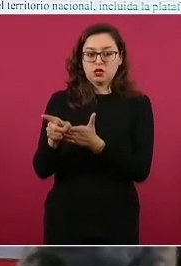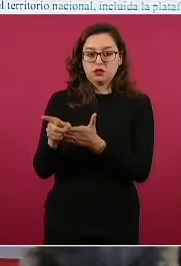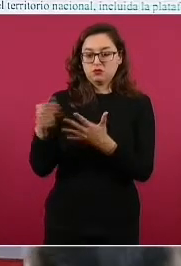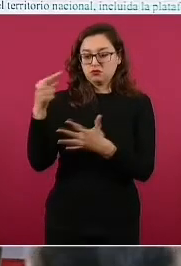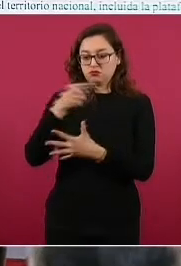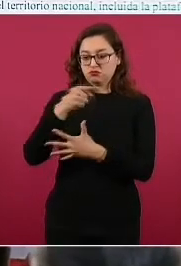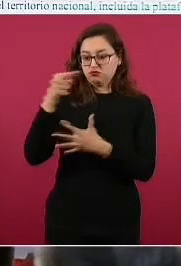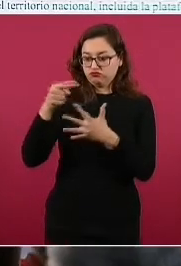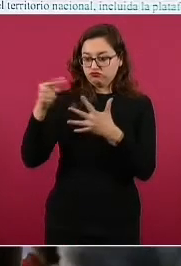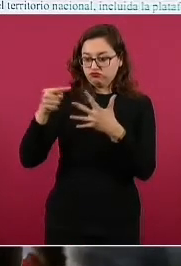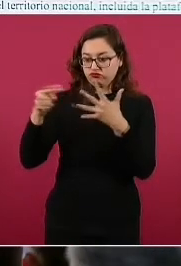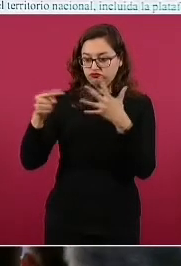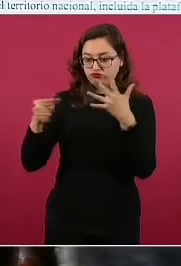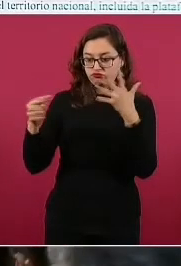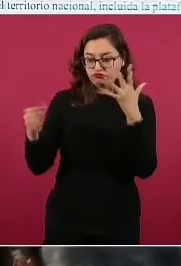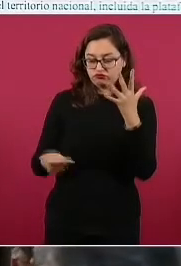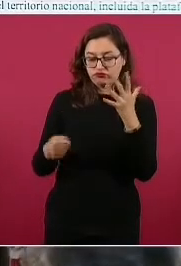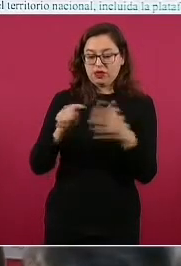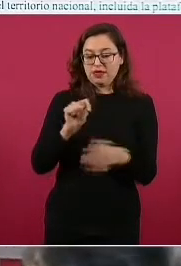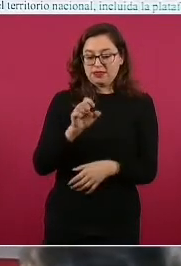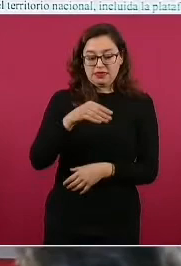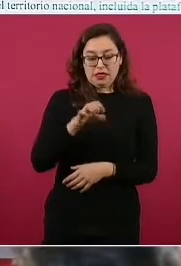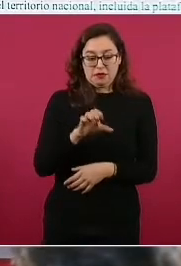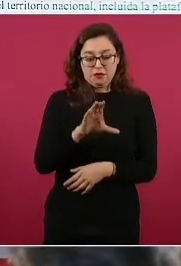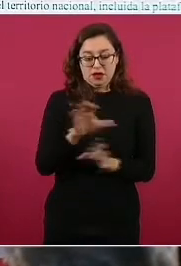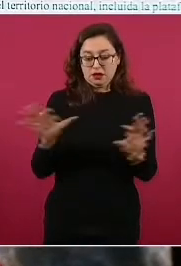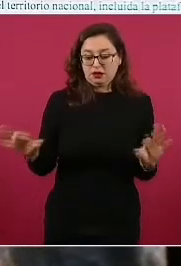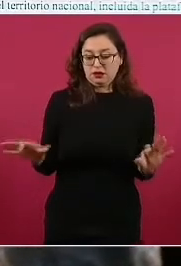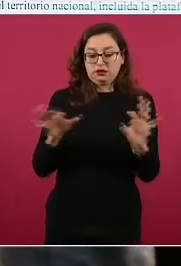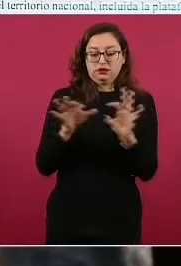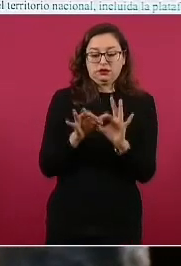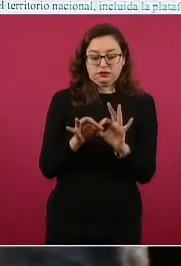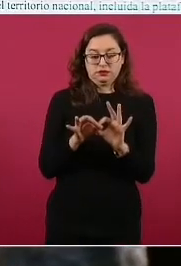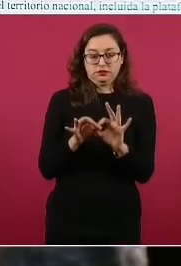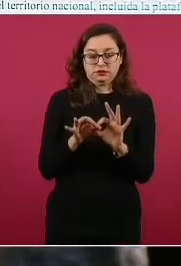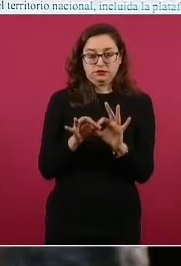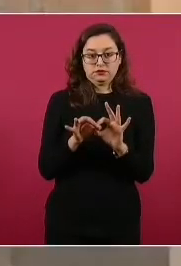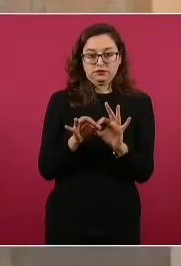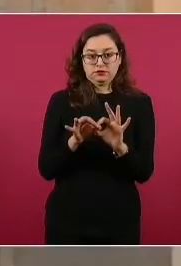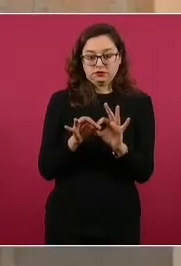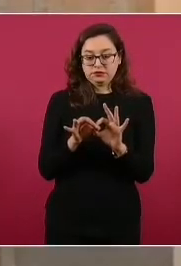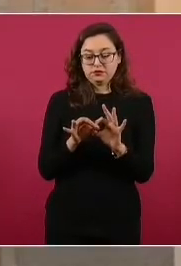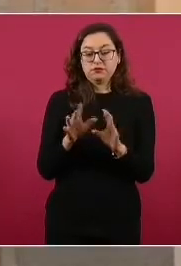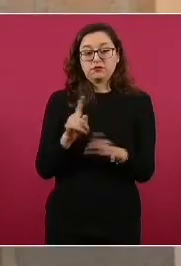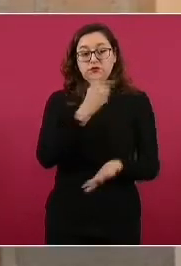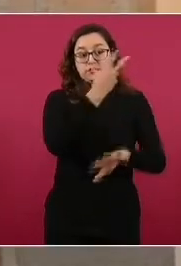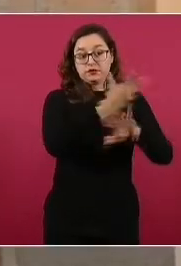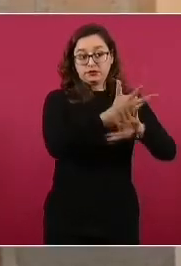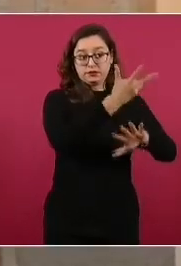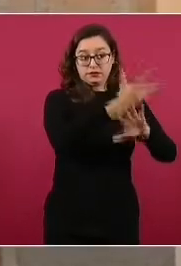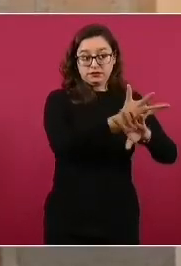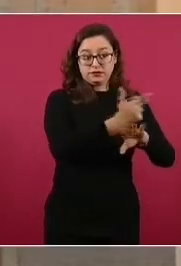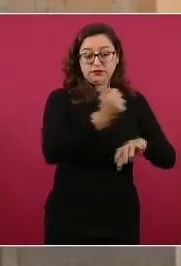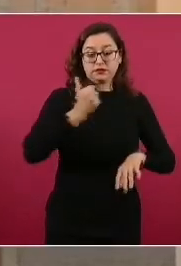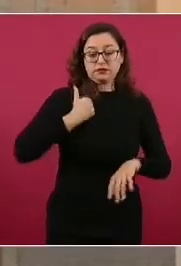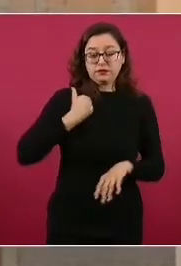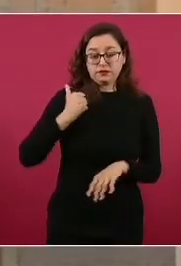disponibles conforme a este tratado, Estados Unidos y Canadá